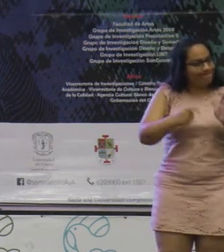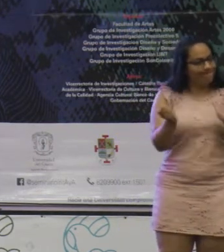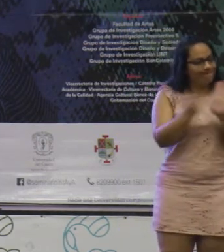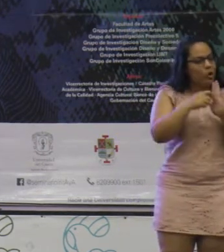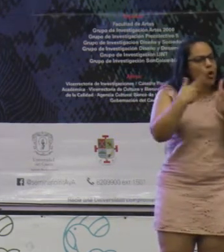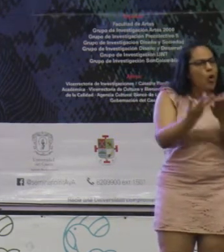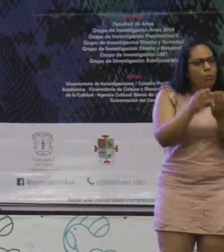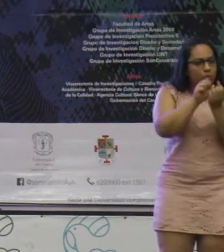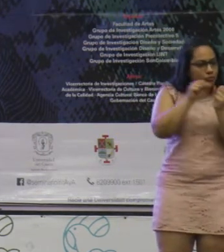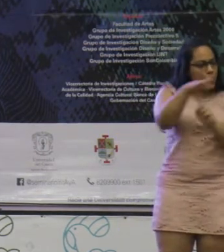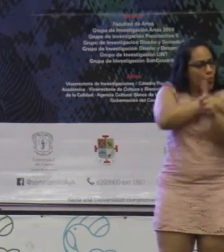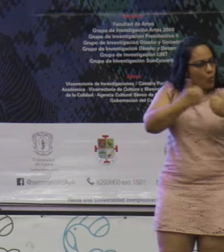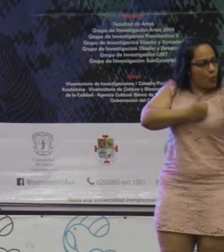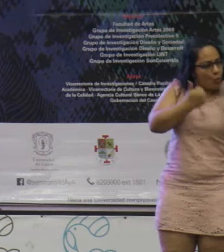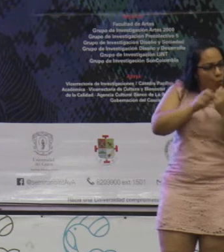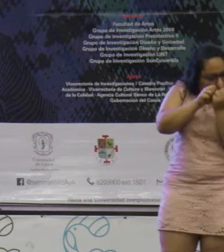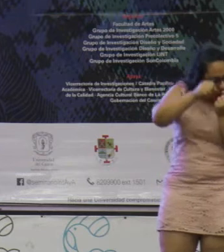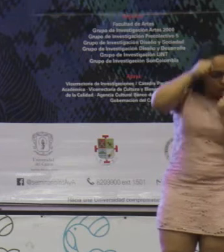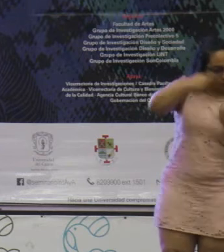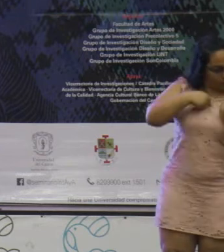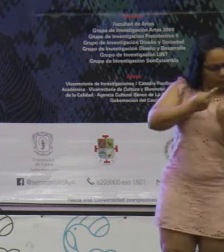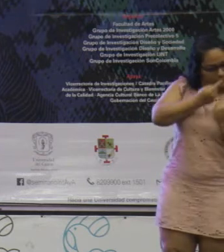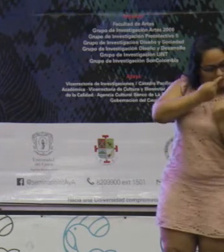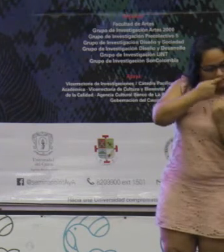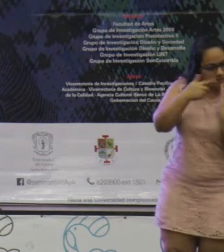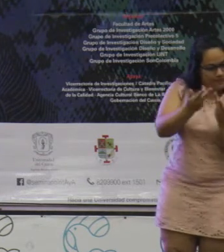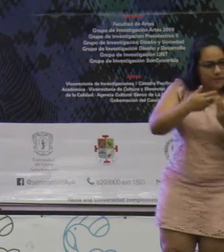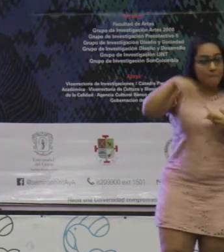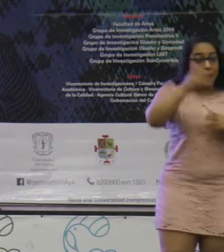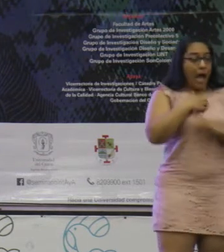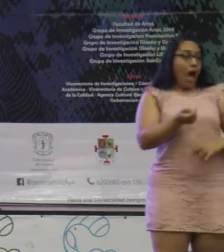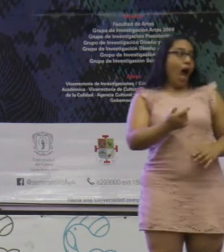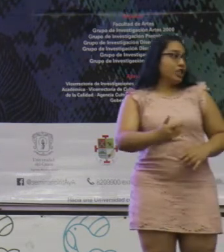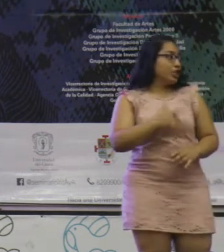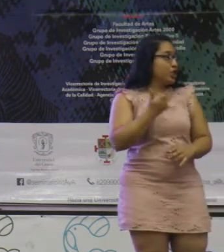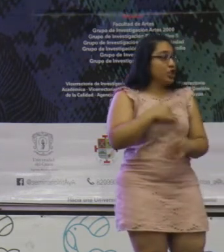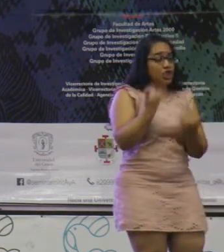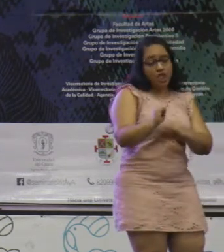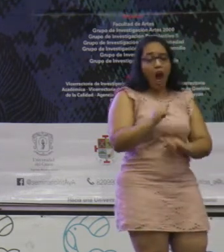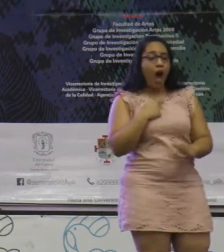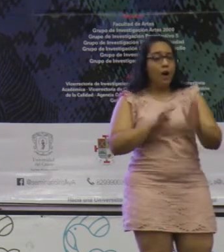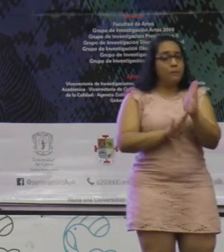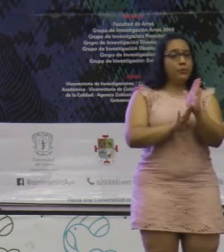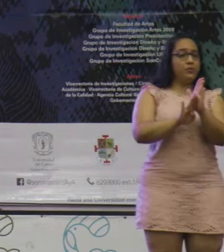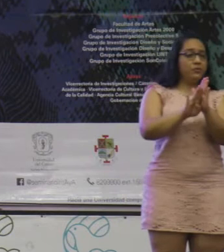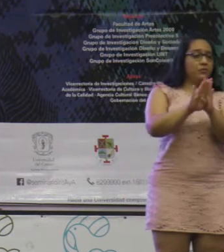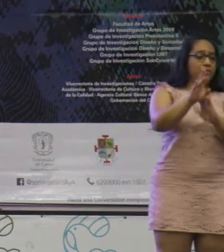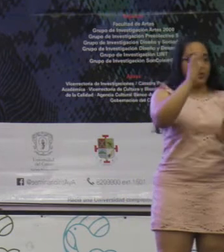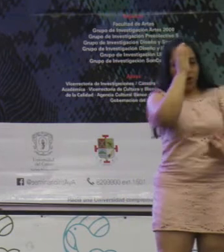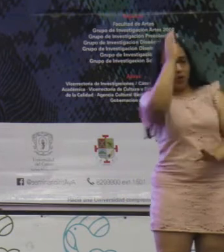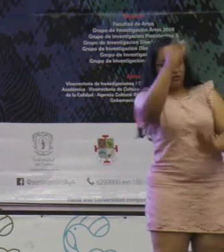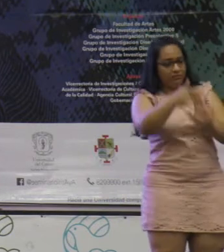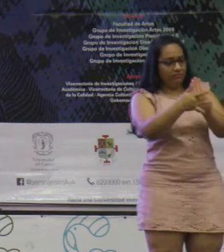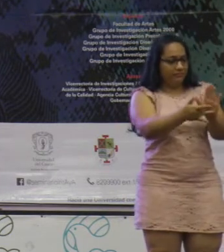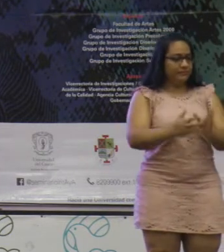desde dónde me asomo a ver las cosas, más que pensar que ya estoy avanzando hacia la parte conceptual que quiero